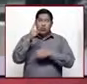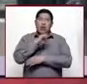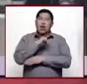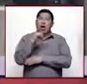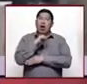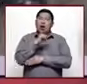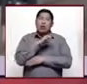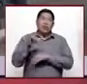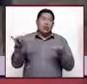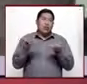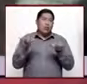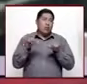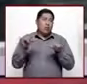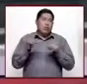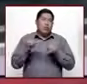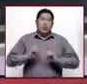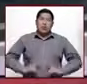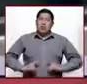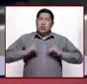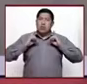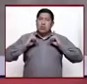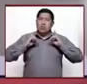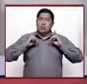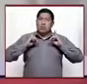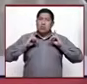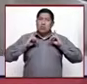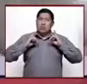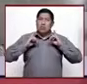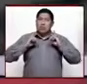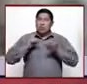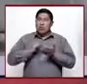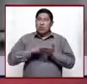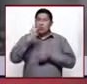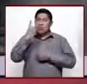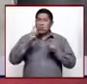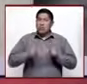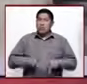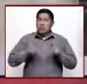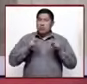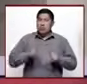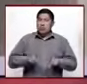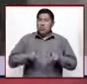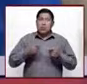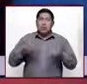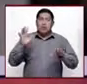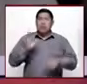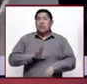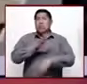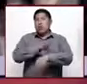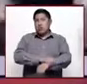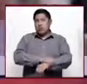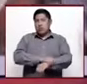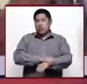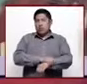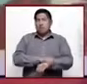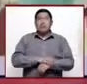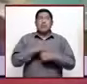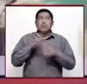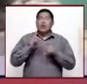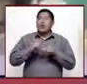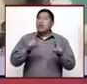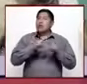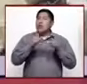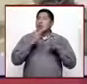y también el domicilio de estas dos personas que han sido capturadas. Se están secuestrando